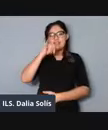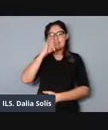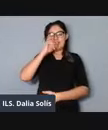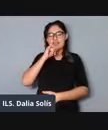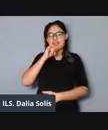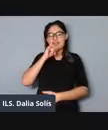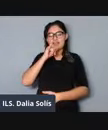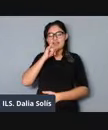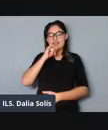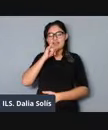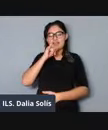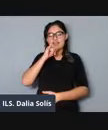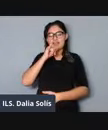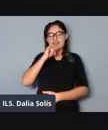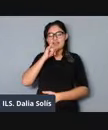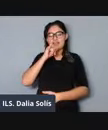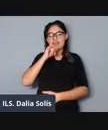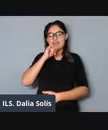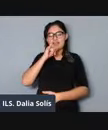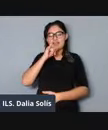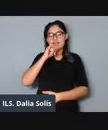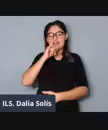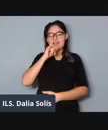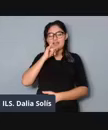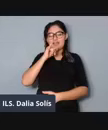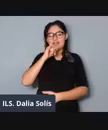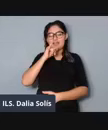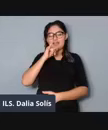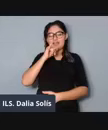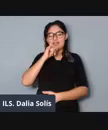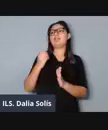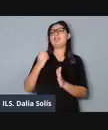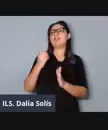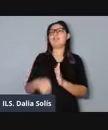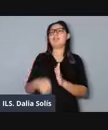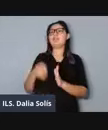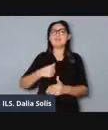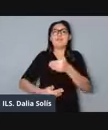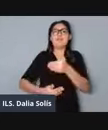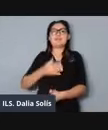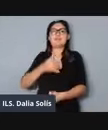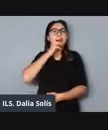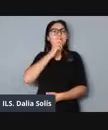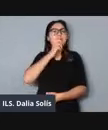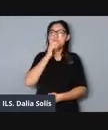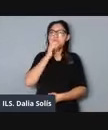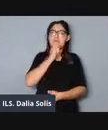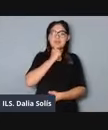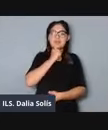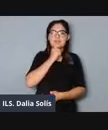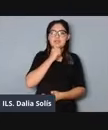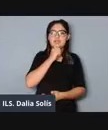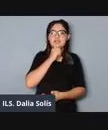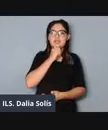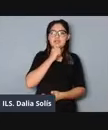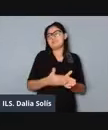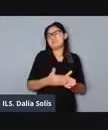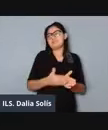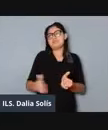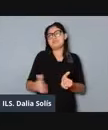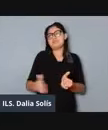no avanzar en un proceso, en este caso, de rehabilitación. ¿Se dan cuenta